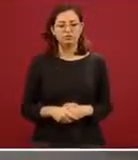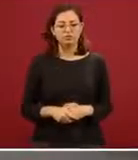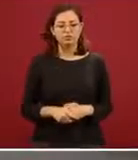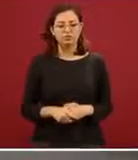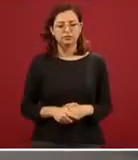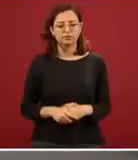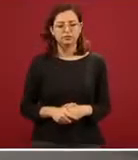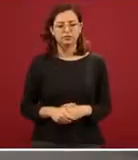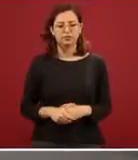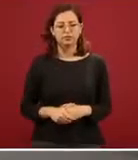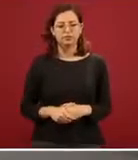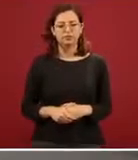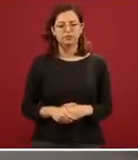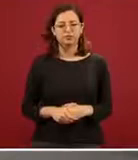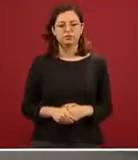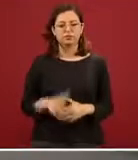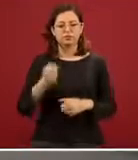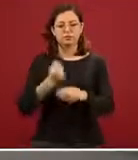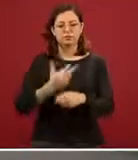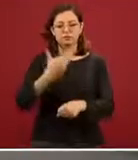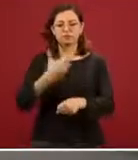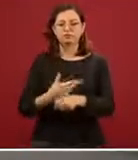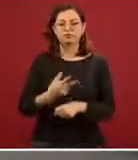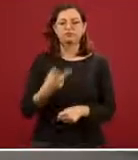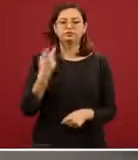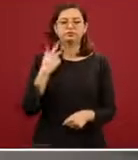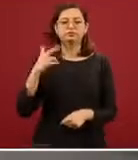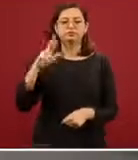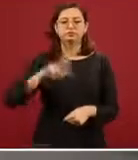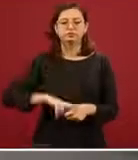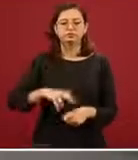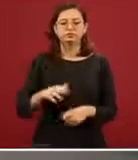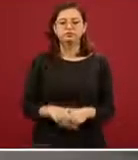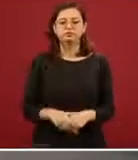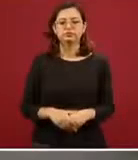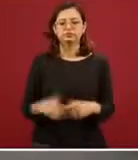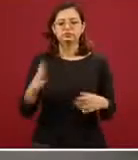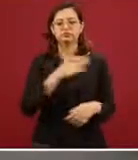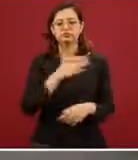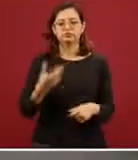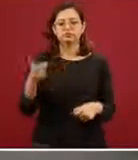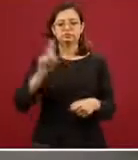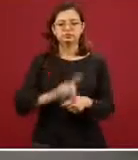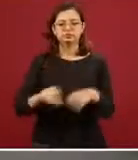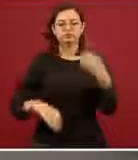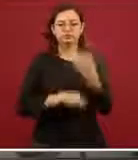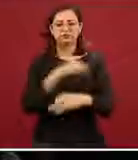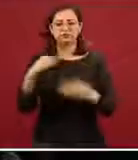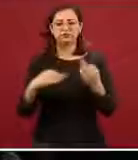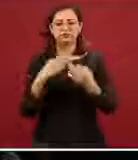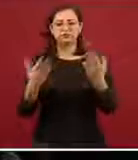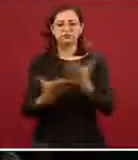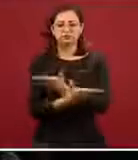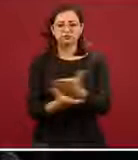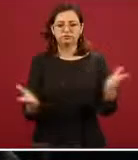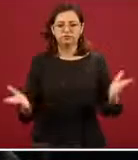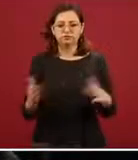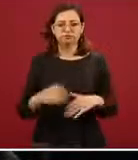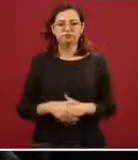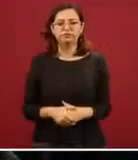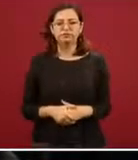Secretario, procurador, muy buenos días tengan todas y todos ustedes. De manera